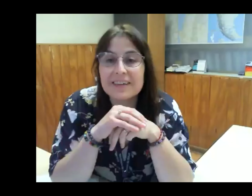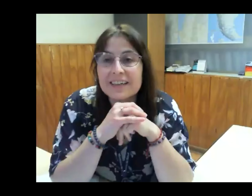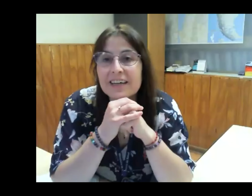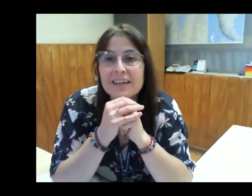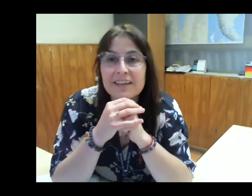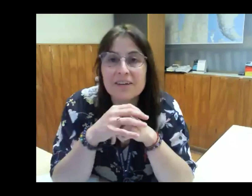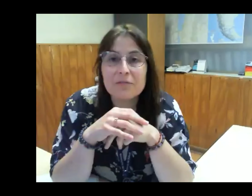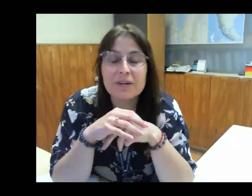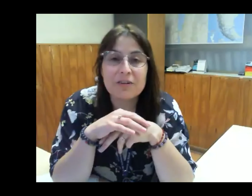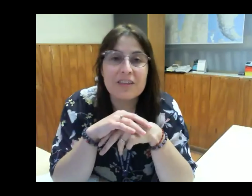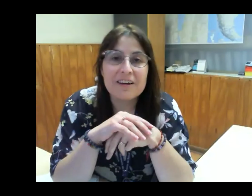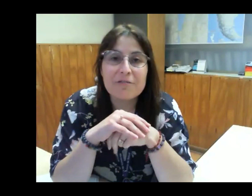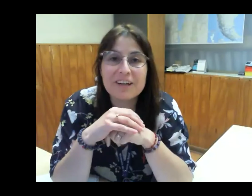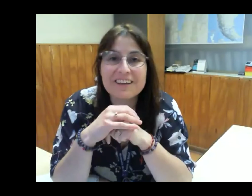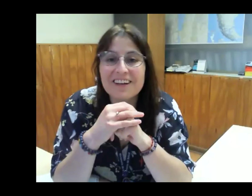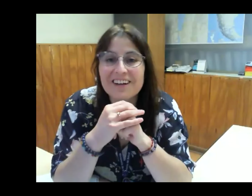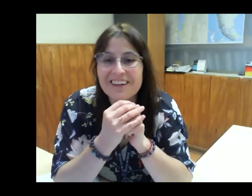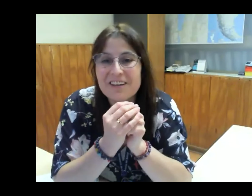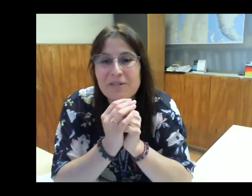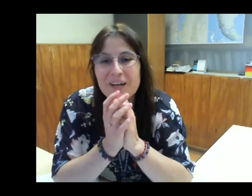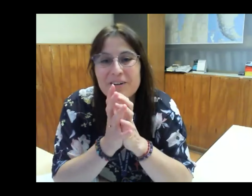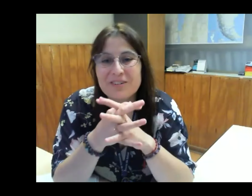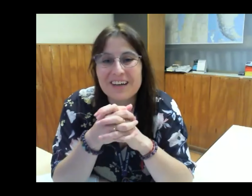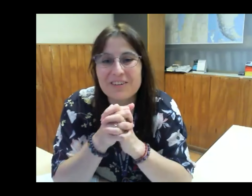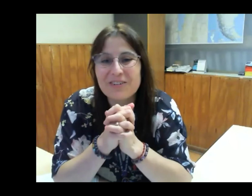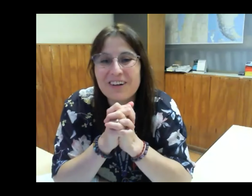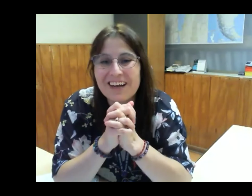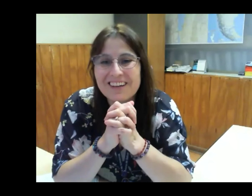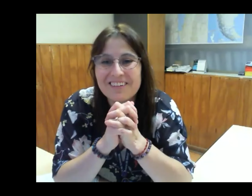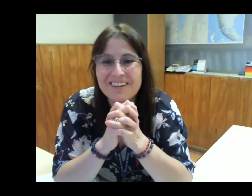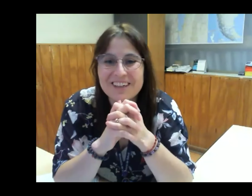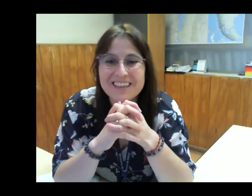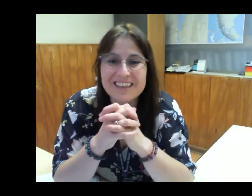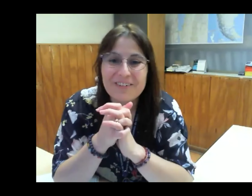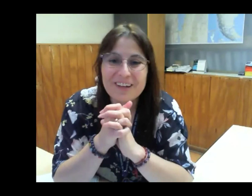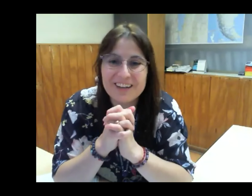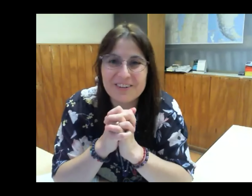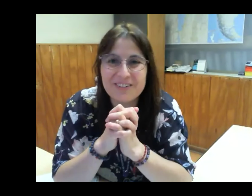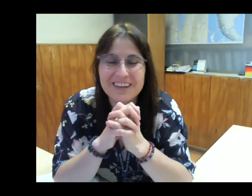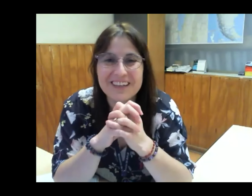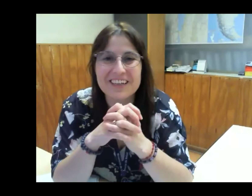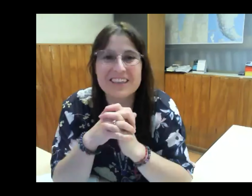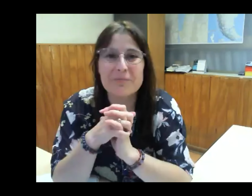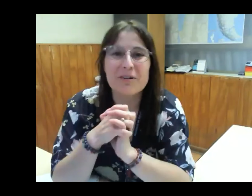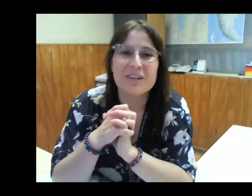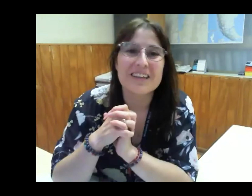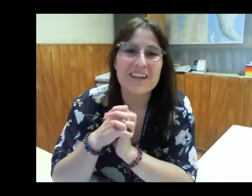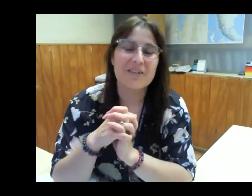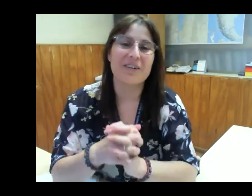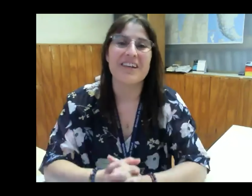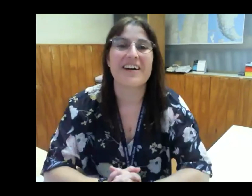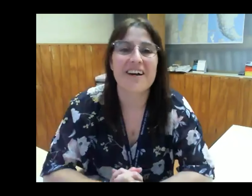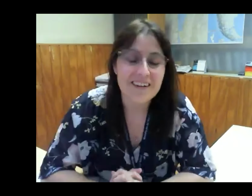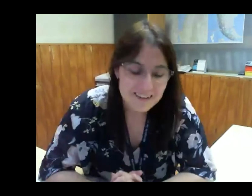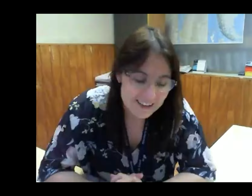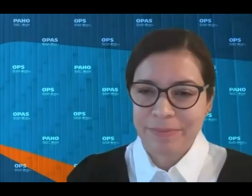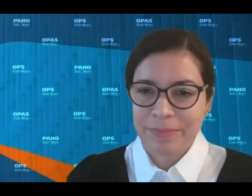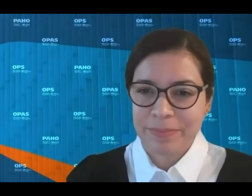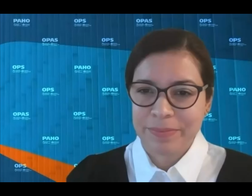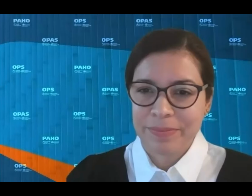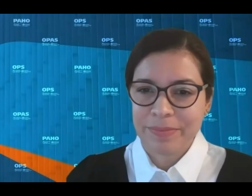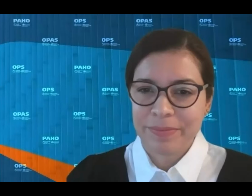Gracias, Tania. Buenos días, buenas tardes y buenas noches a todos. Hay diferentes horarios de quienes estamos conectados hoy día acá.